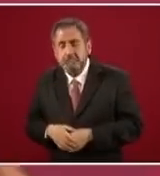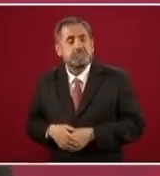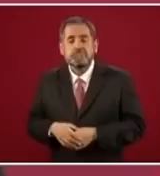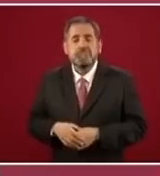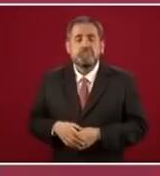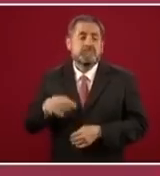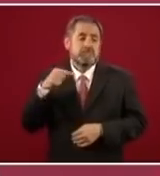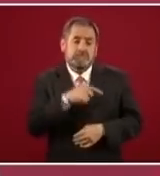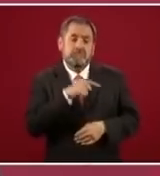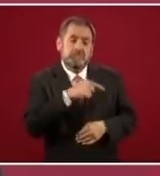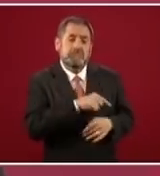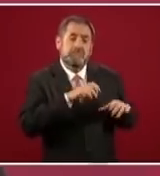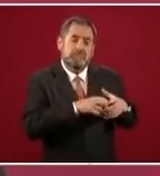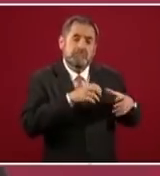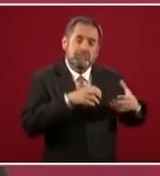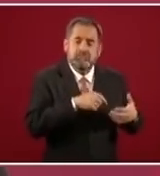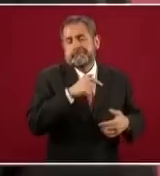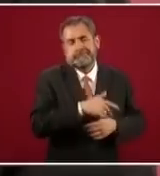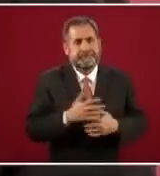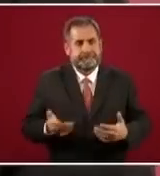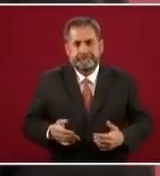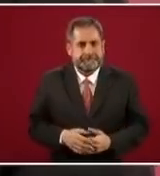clases medias?